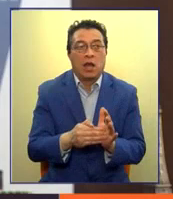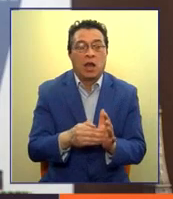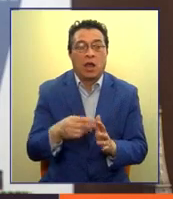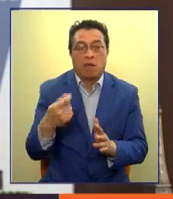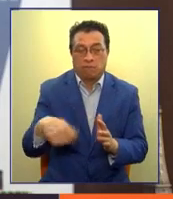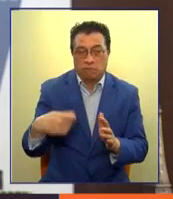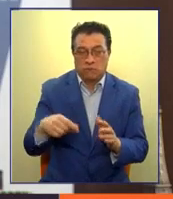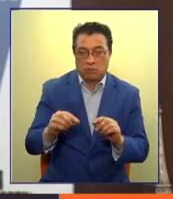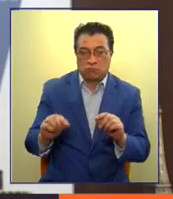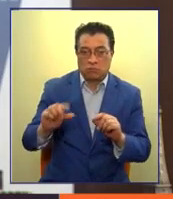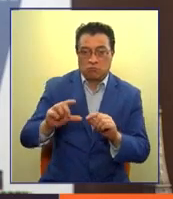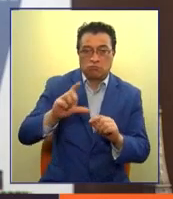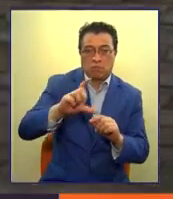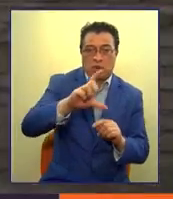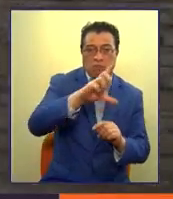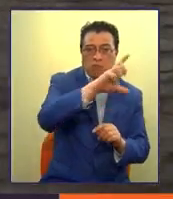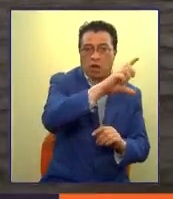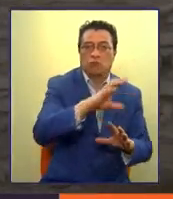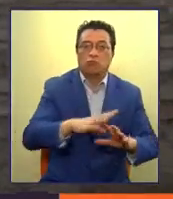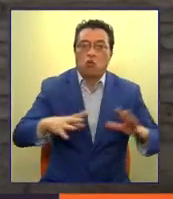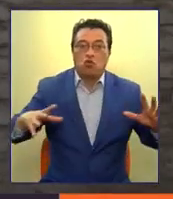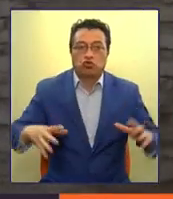subía tangencialmente.